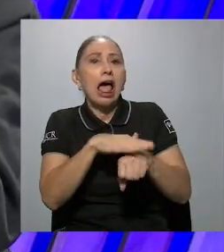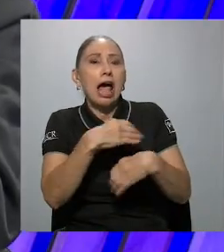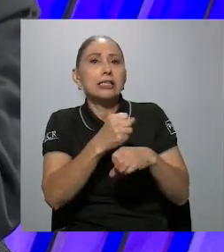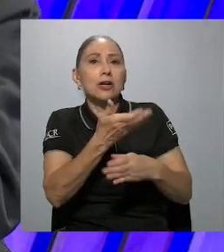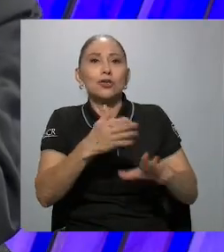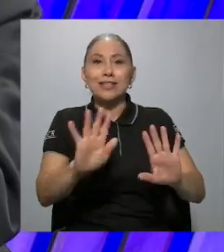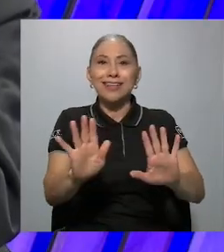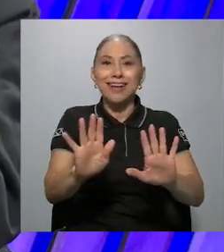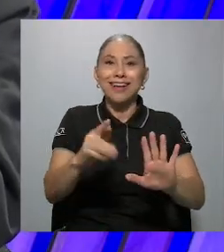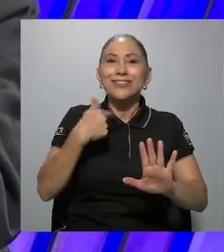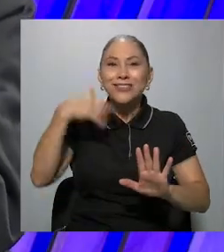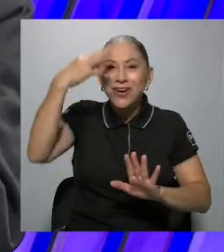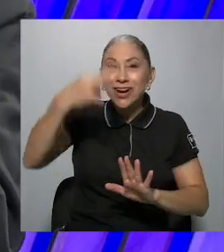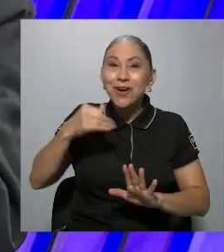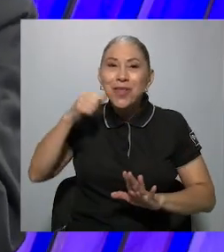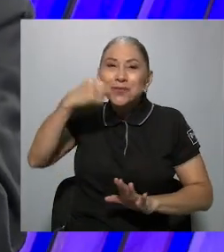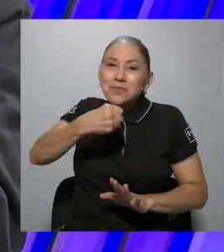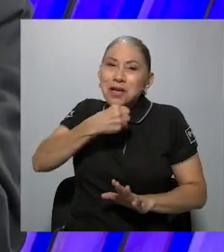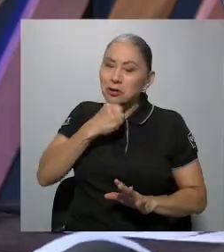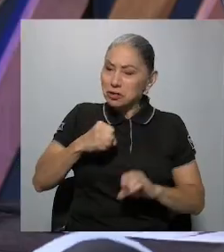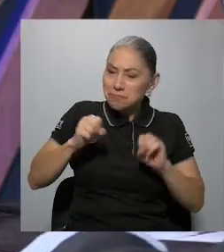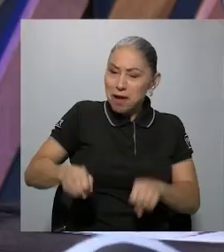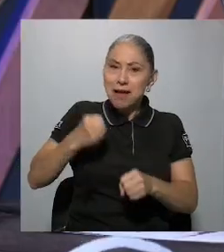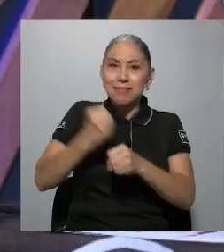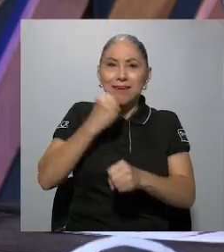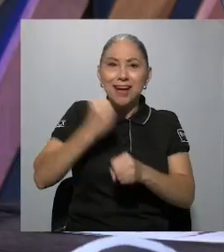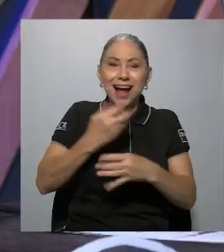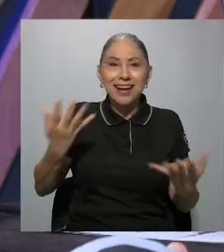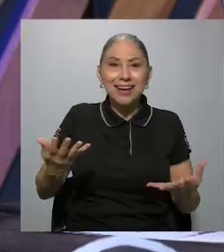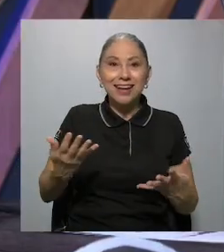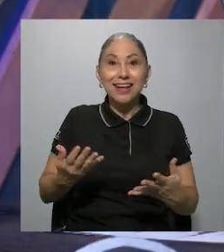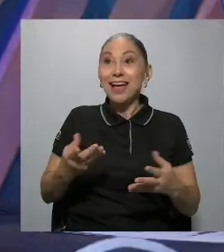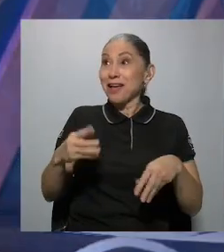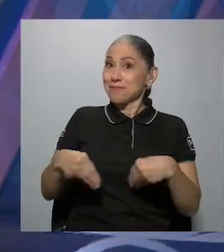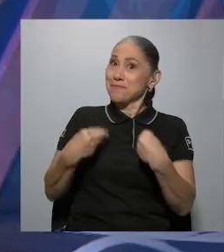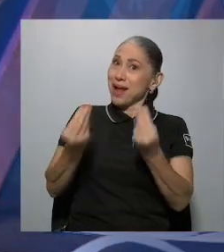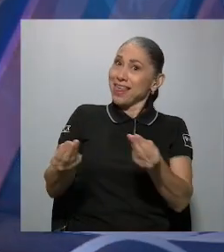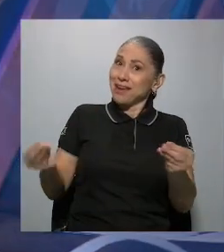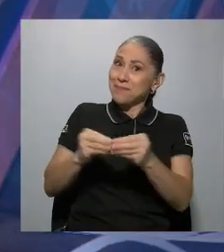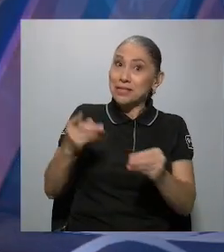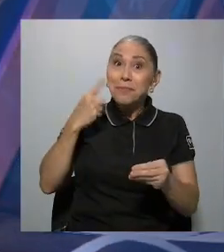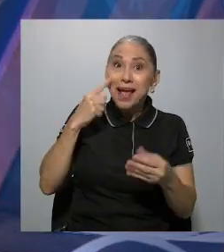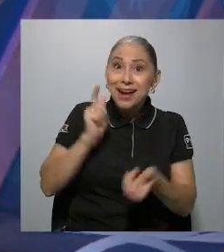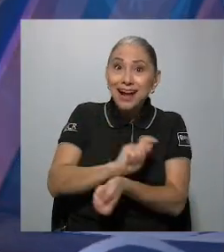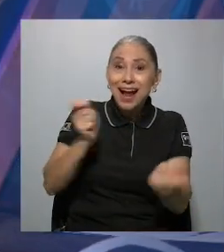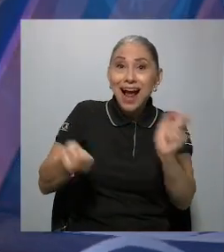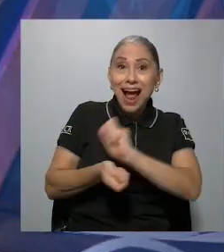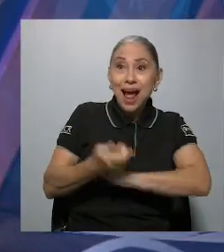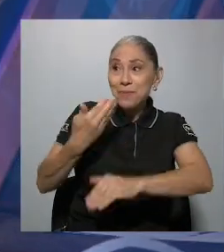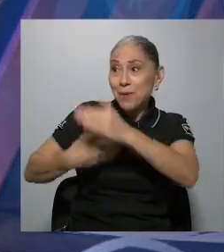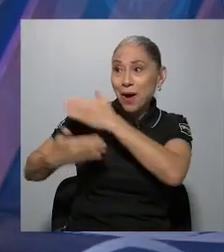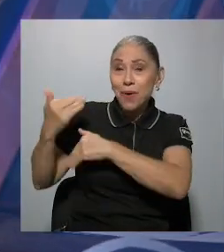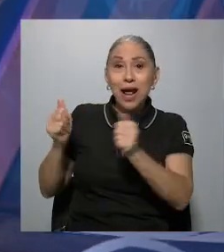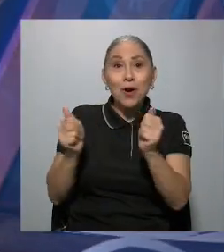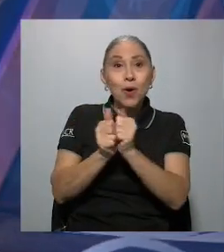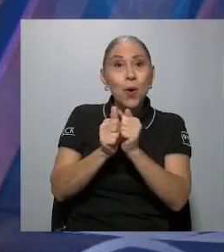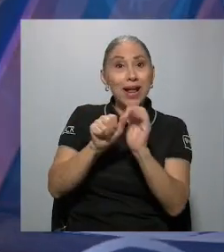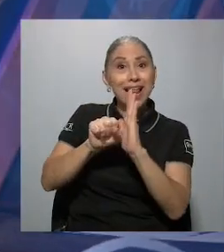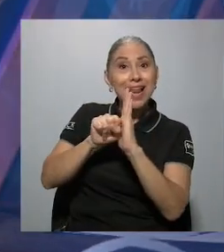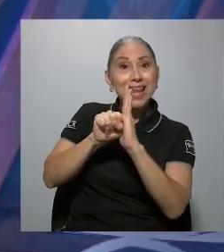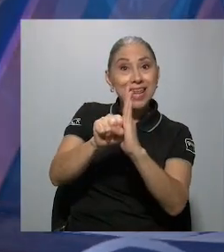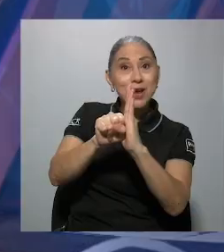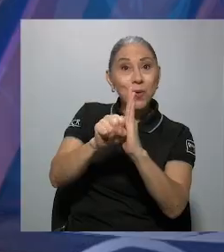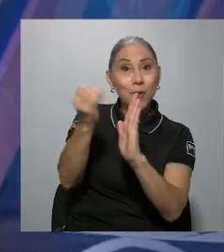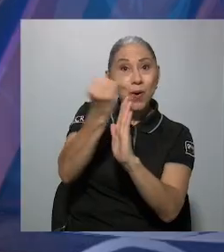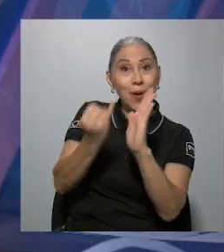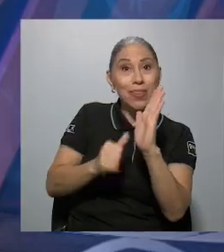que los adultos mayores estamos para trabajar. Para dar más, vea el cambio que se dio ahora con el ícono de adulto mayor.